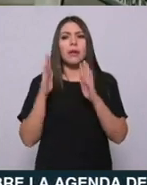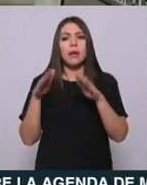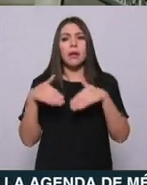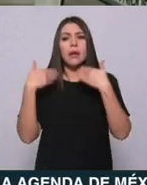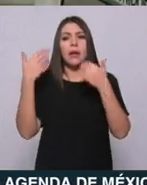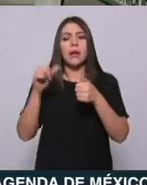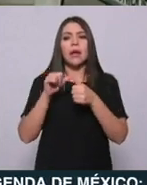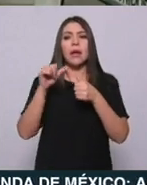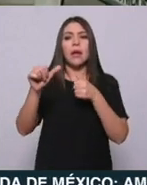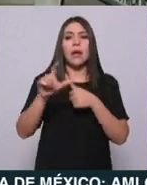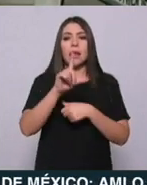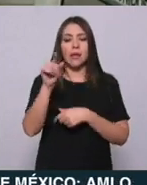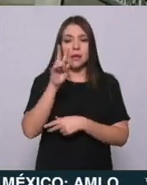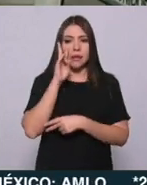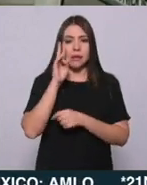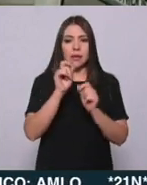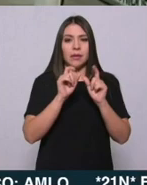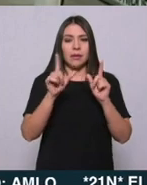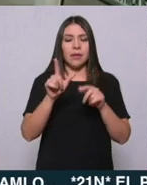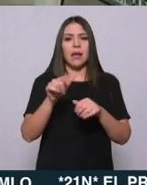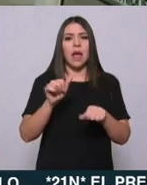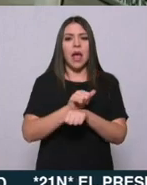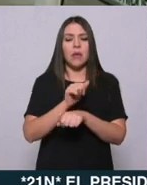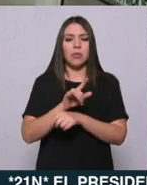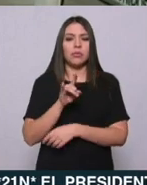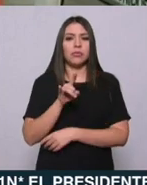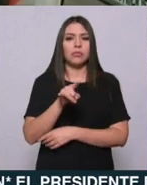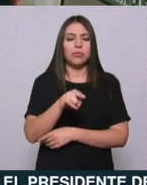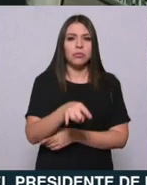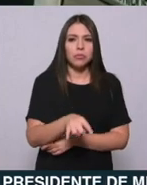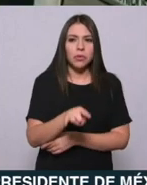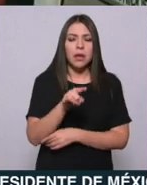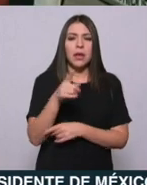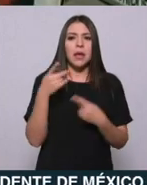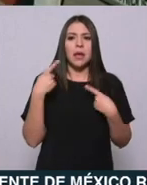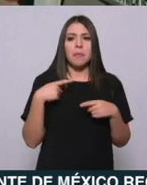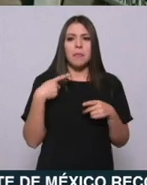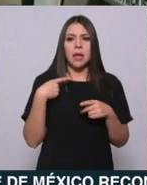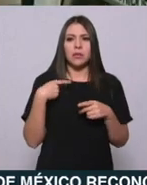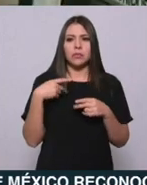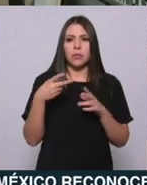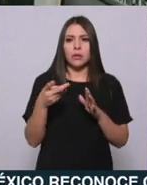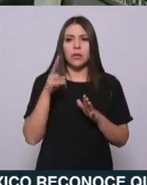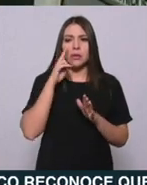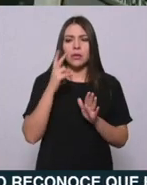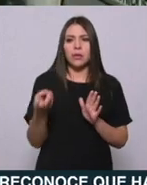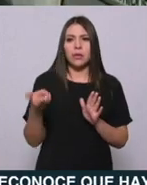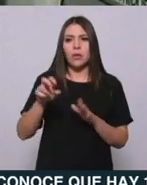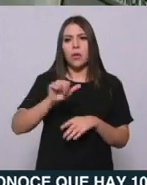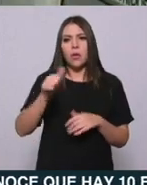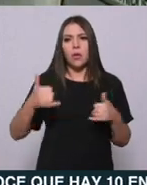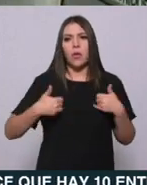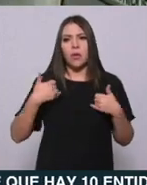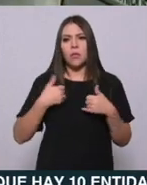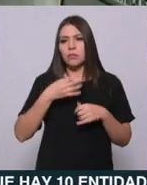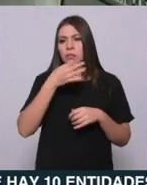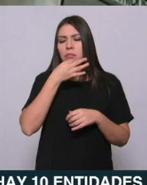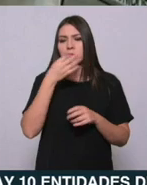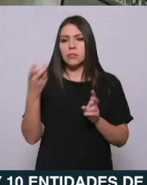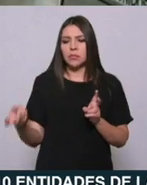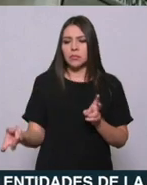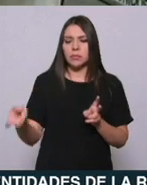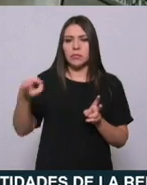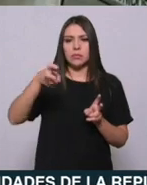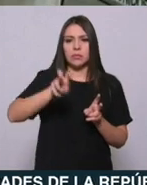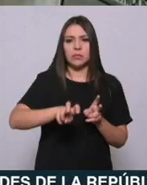destino hasta que la combi frena. Desciende una persona de enfrente y se ve a un joven que espera unos segundos para